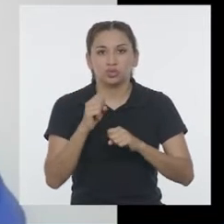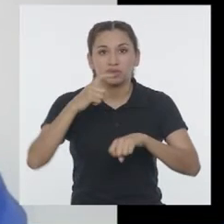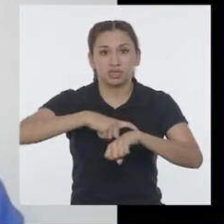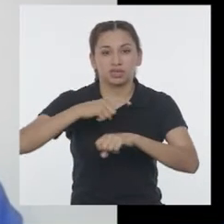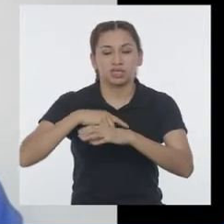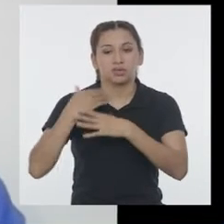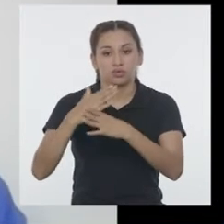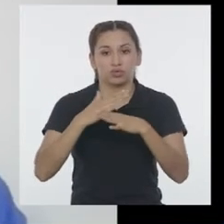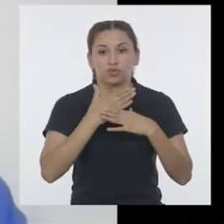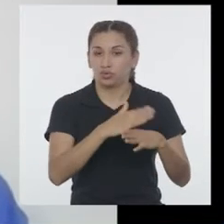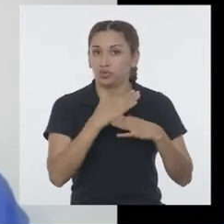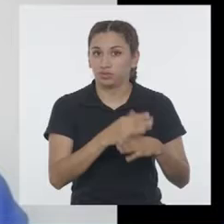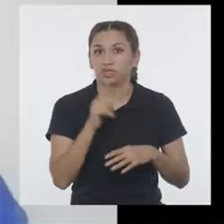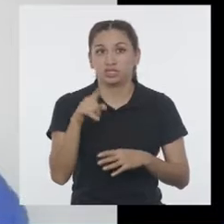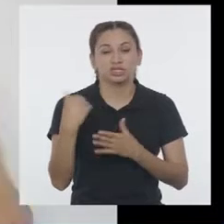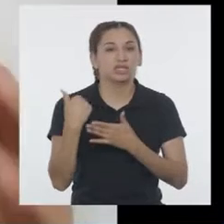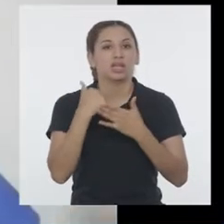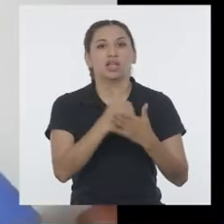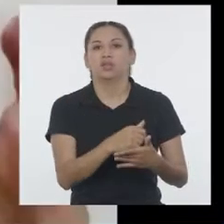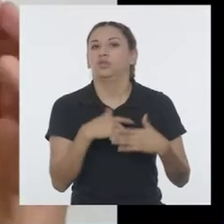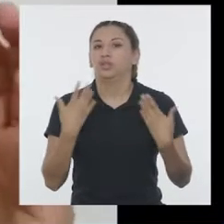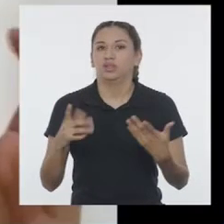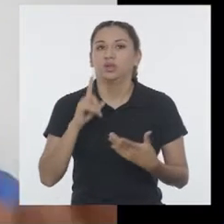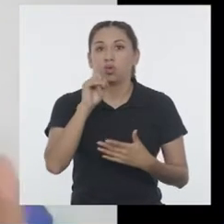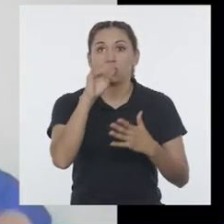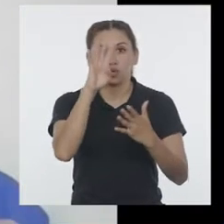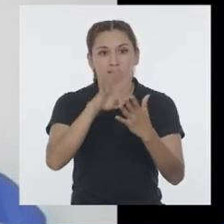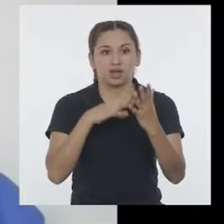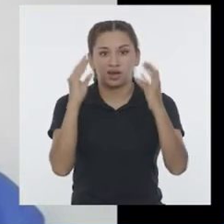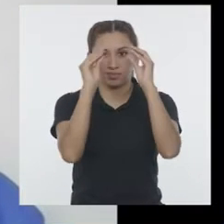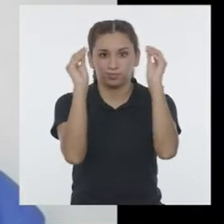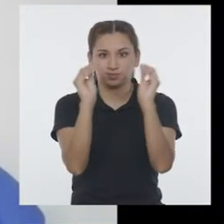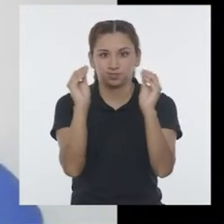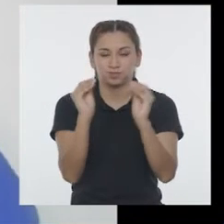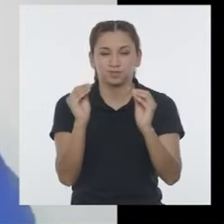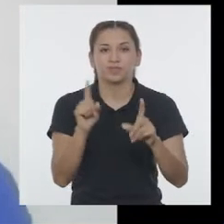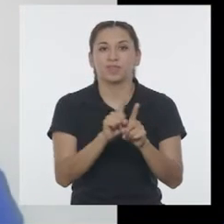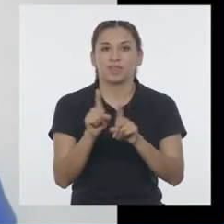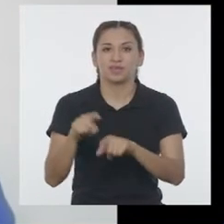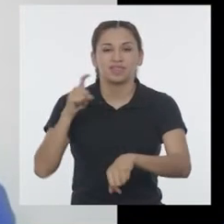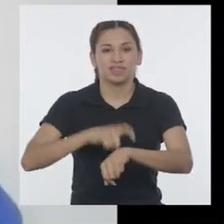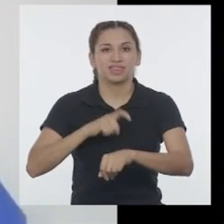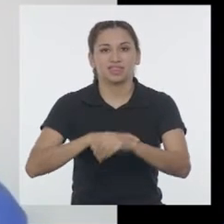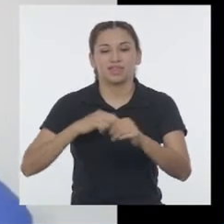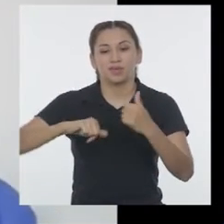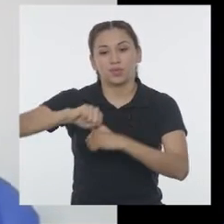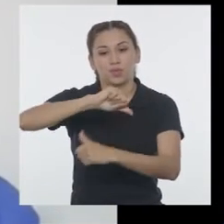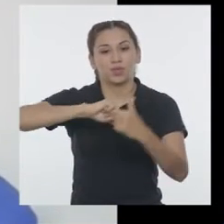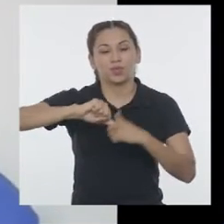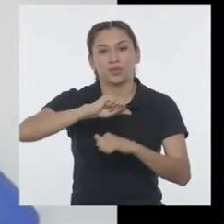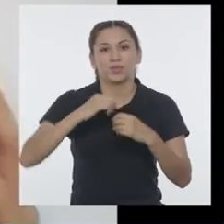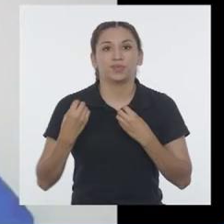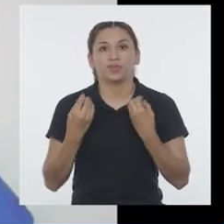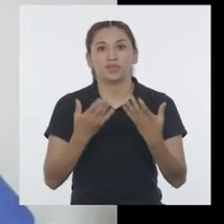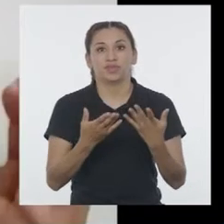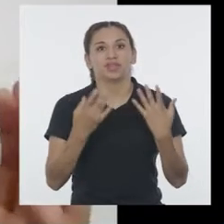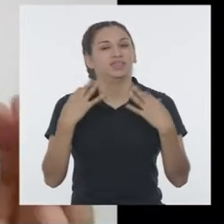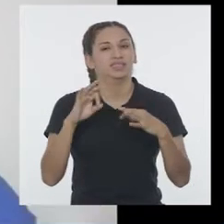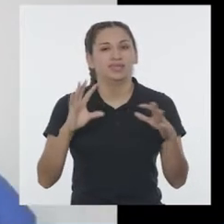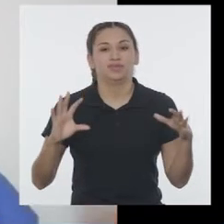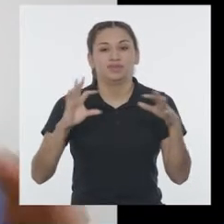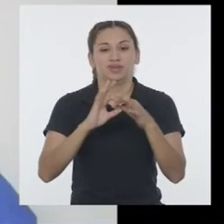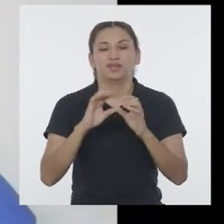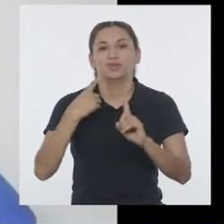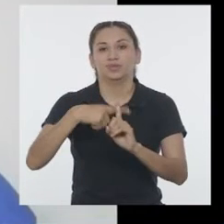y tiempos compartidos. Esto implica tener una estructura y momentos de interacción que permitirá afianzar